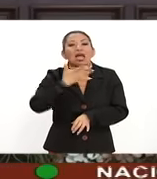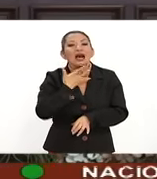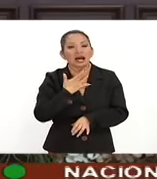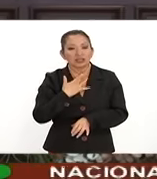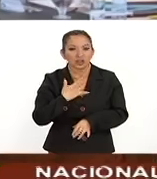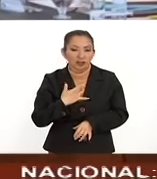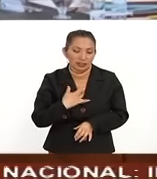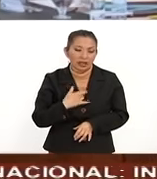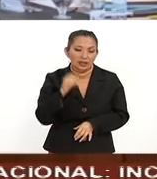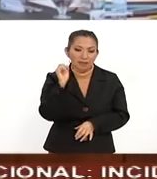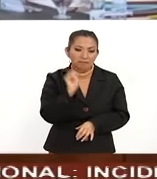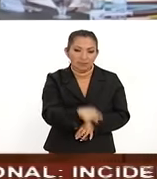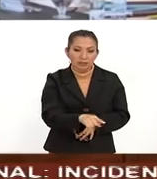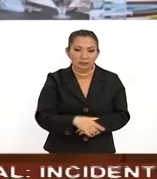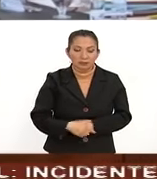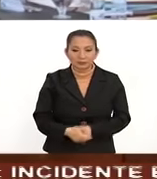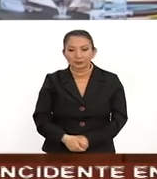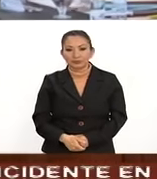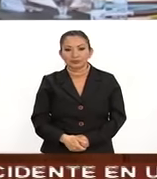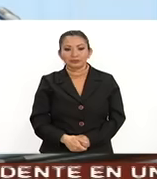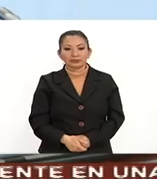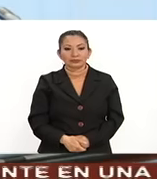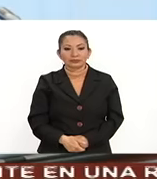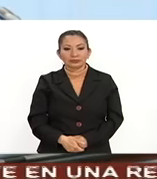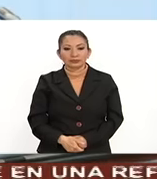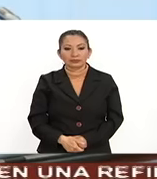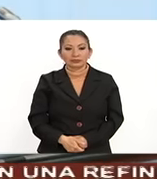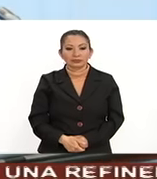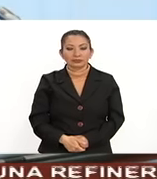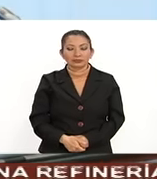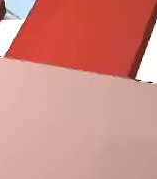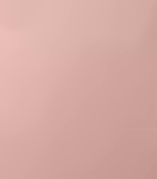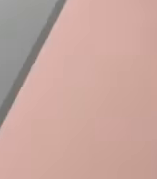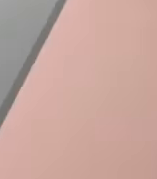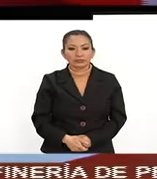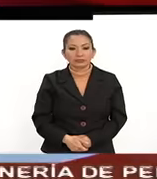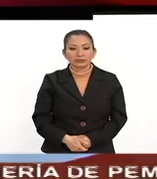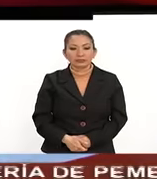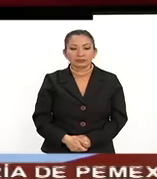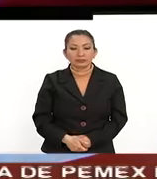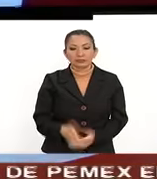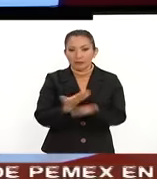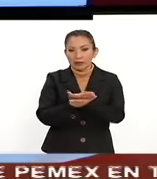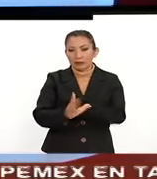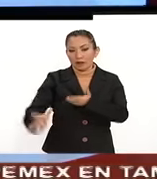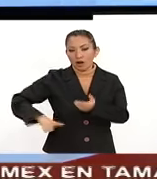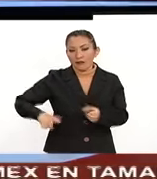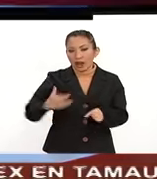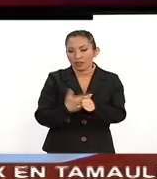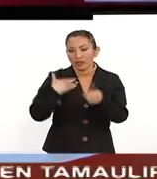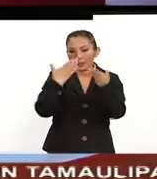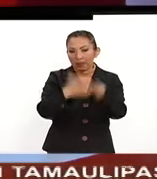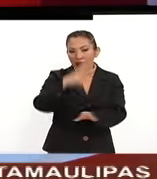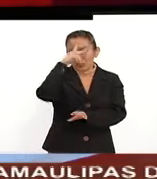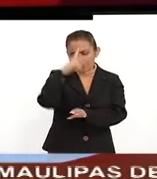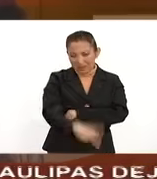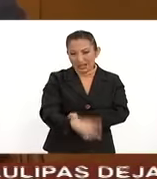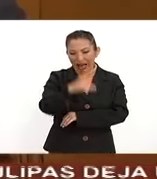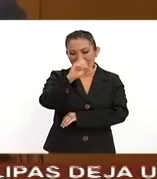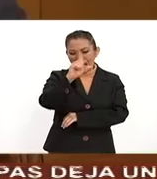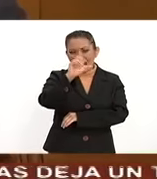esta alza en el precio de los combustibles. Por su parte, el gobernador del Banco de México,